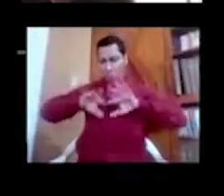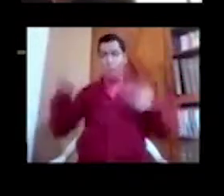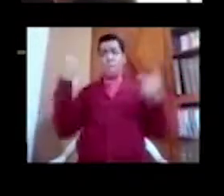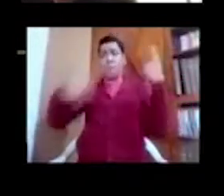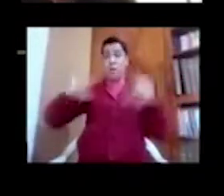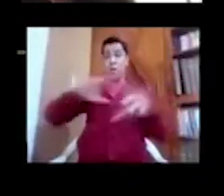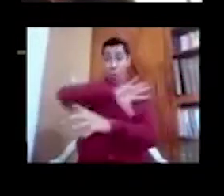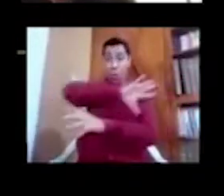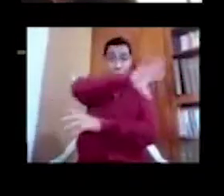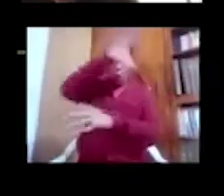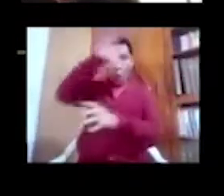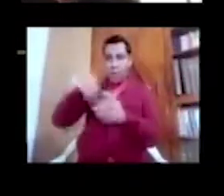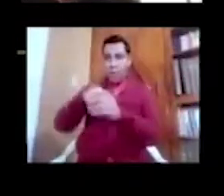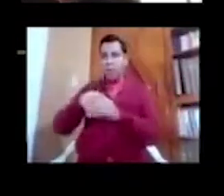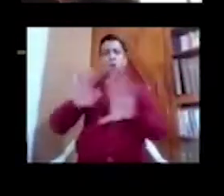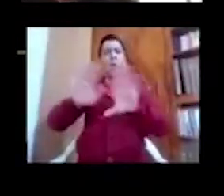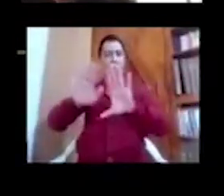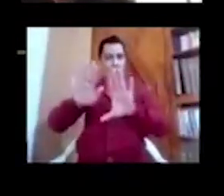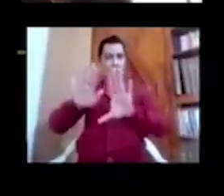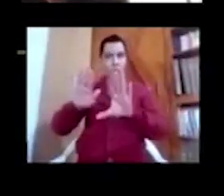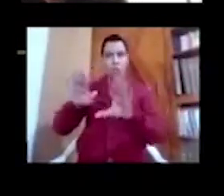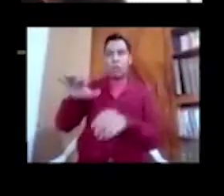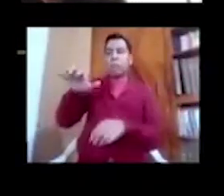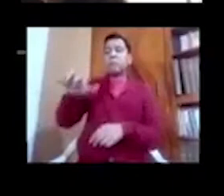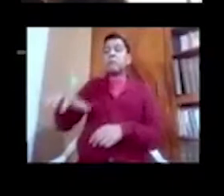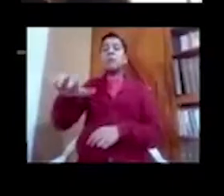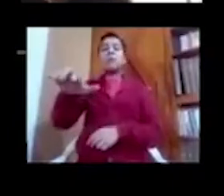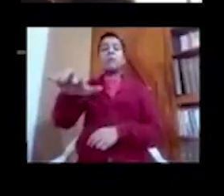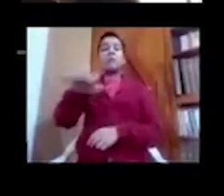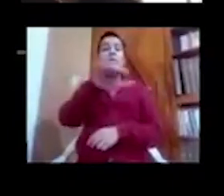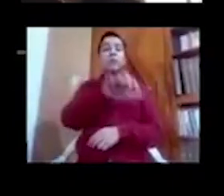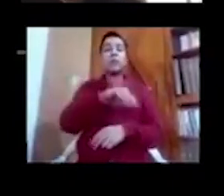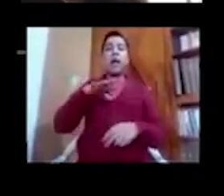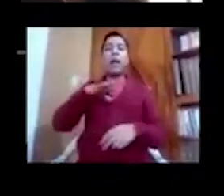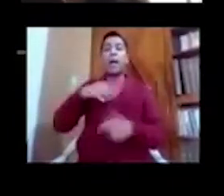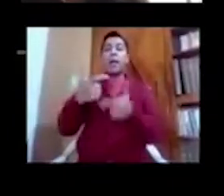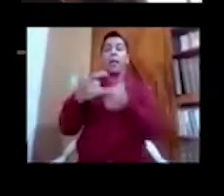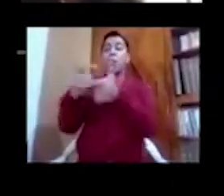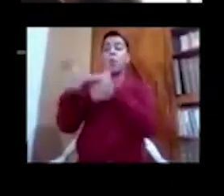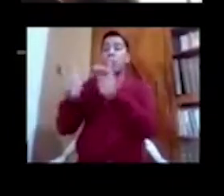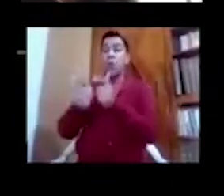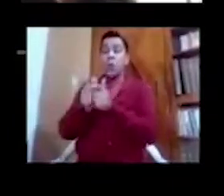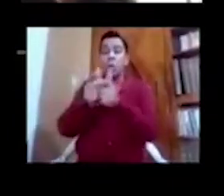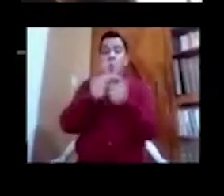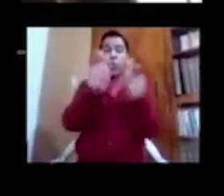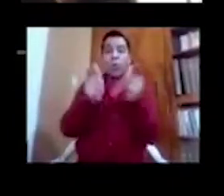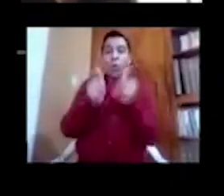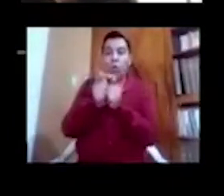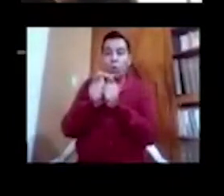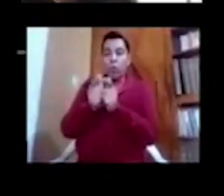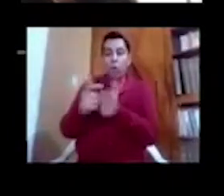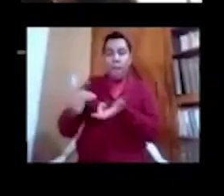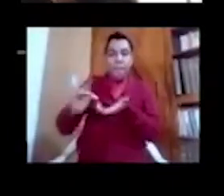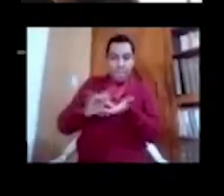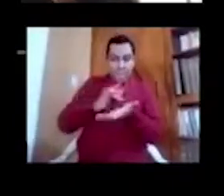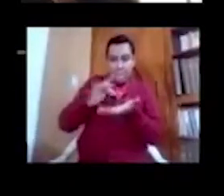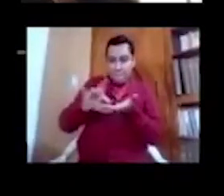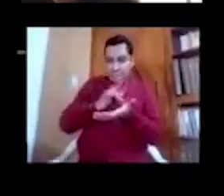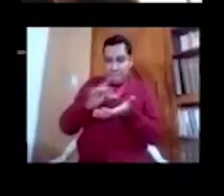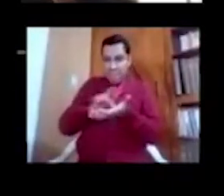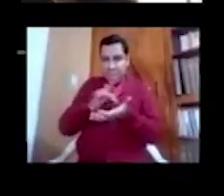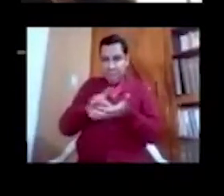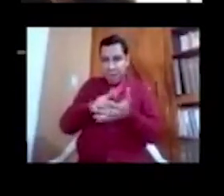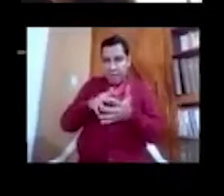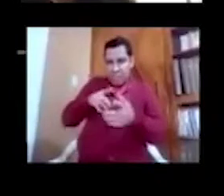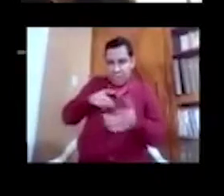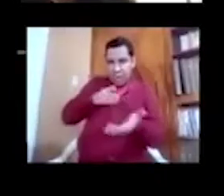se preserva a las élites locales que van a colaborar con los invasores, digámoslo así, que son invasores que llegan y se